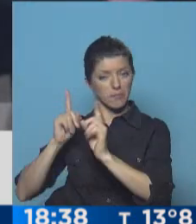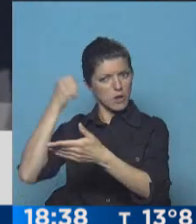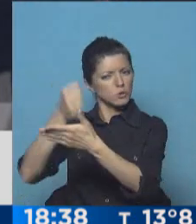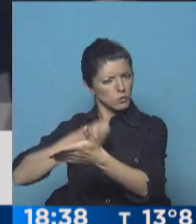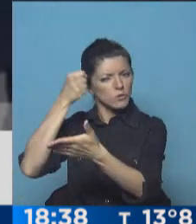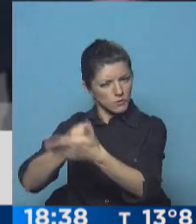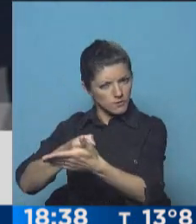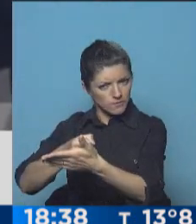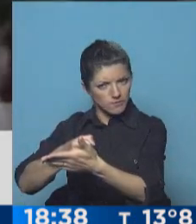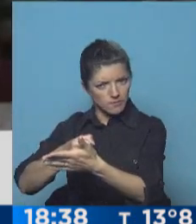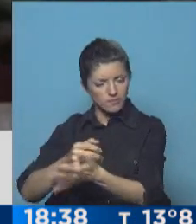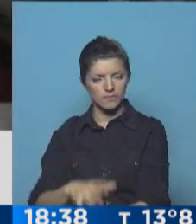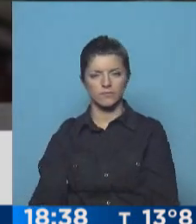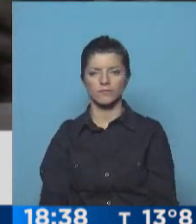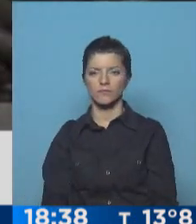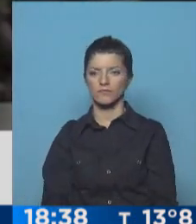Quiero